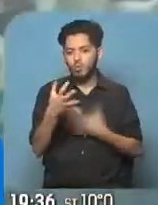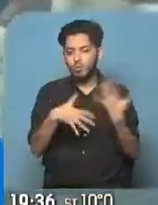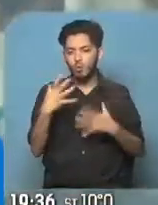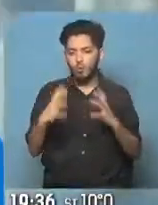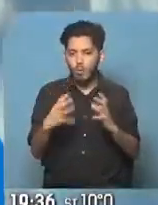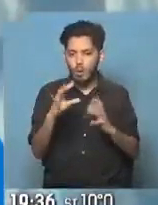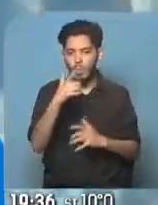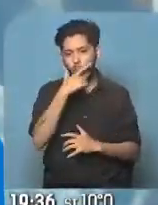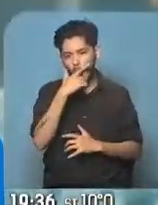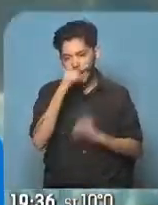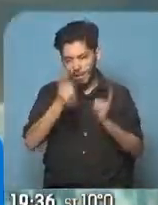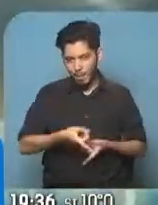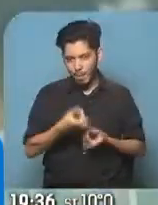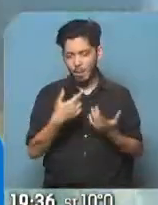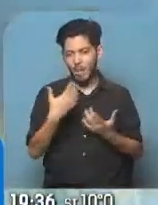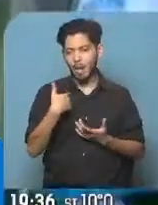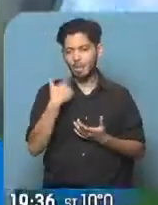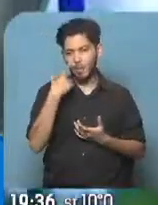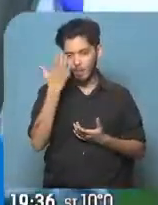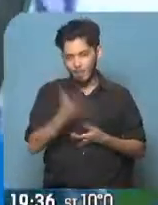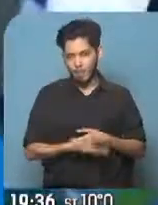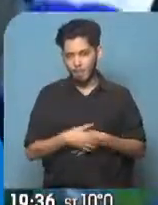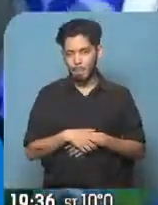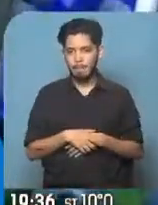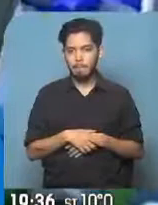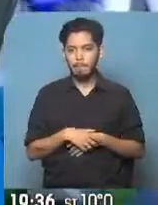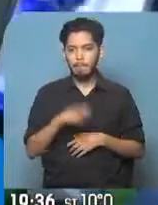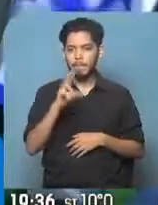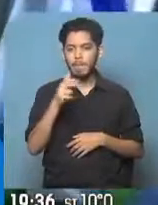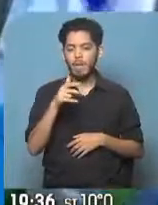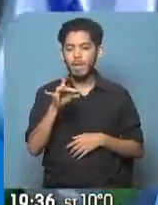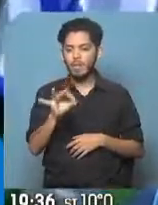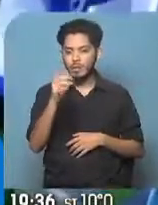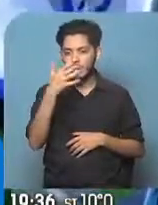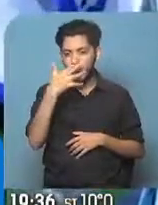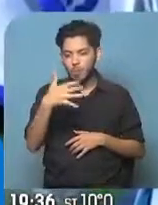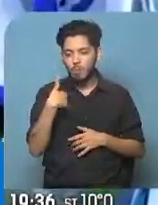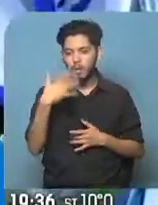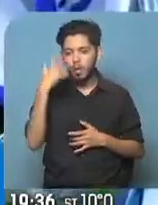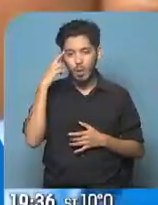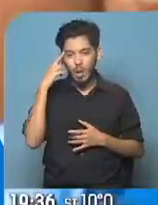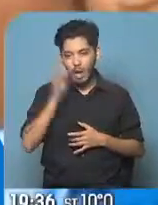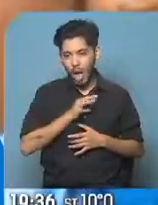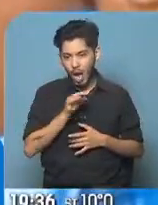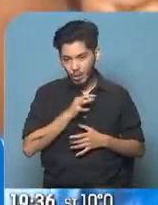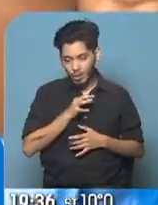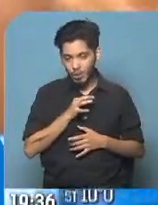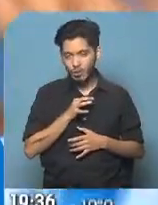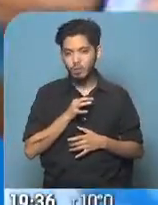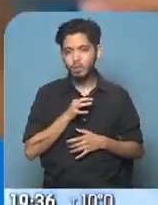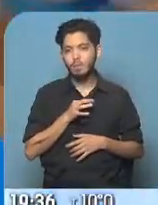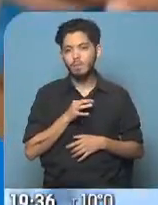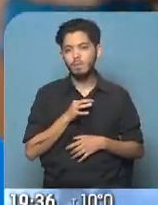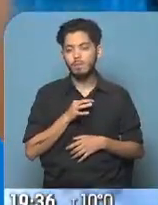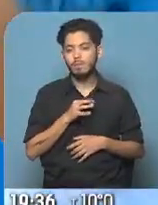entre ellos Paulo Dybala, el argentino. Cristiano Ronaldo, que después de 9 temporadas, el hombre que